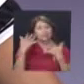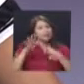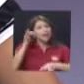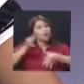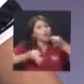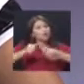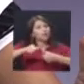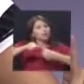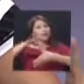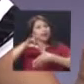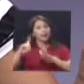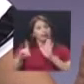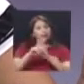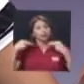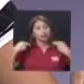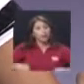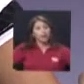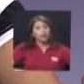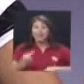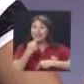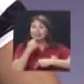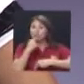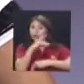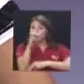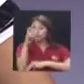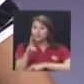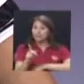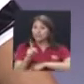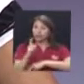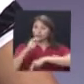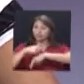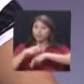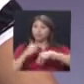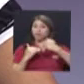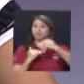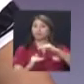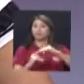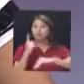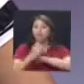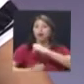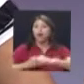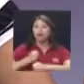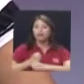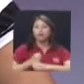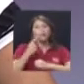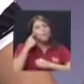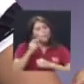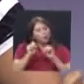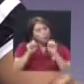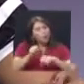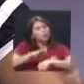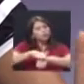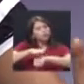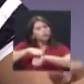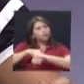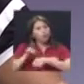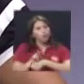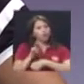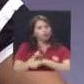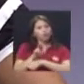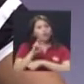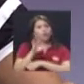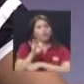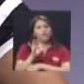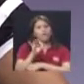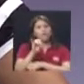le dio al país mo un año de plazo para adoptar medidas que permitieran el uso de la técnica además de otras